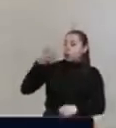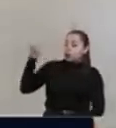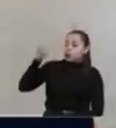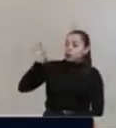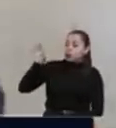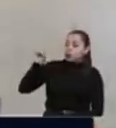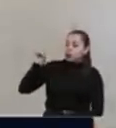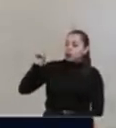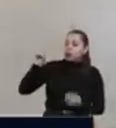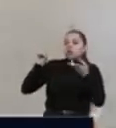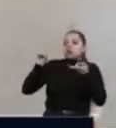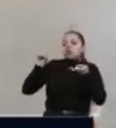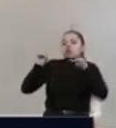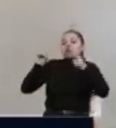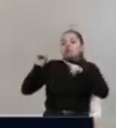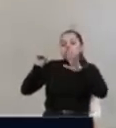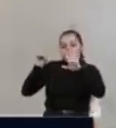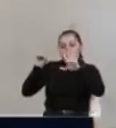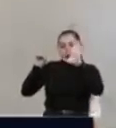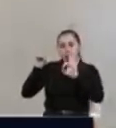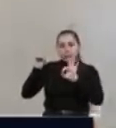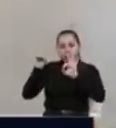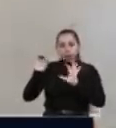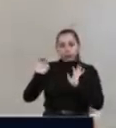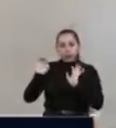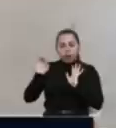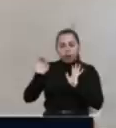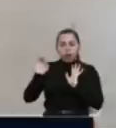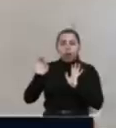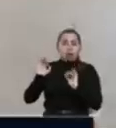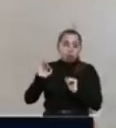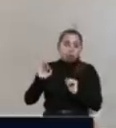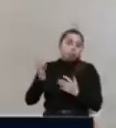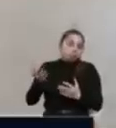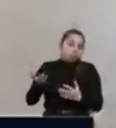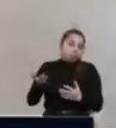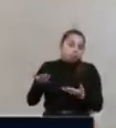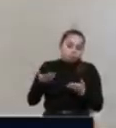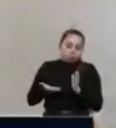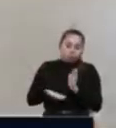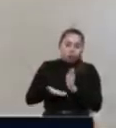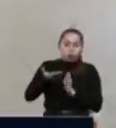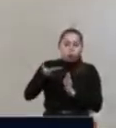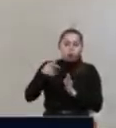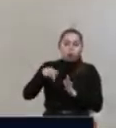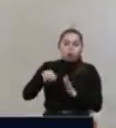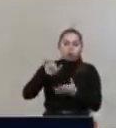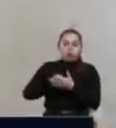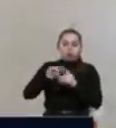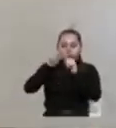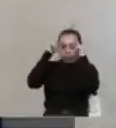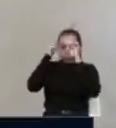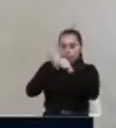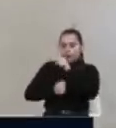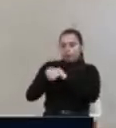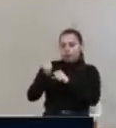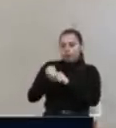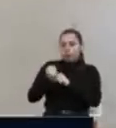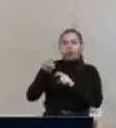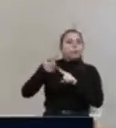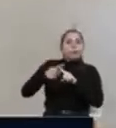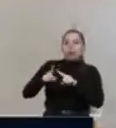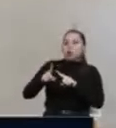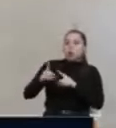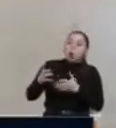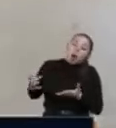le aumentamos el 5%. Y es un incremento superior a la meta del año pasado, pero no al decomiso del